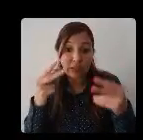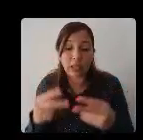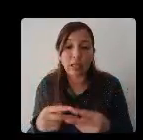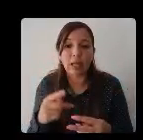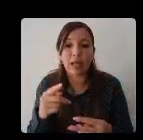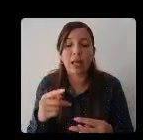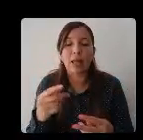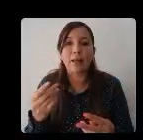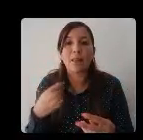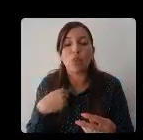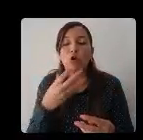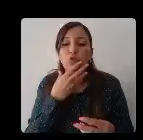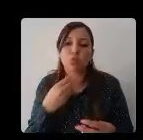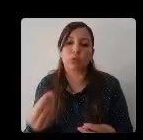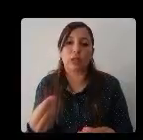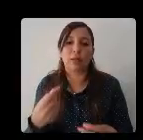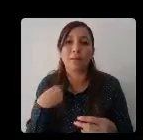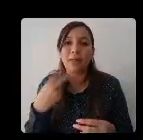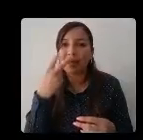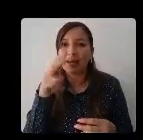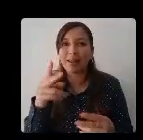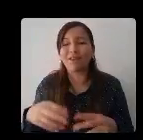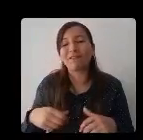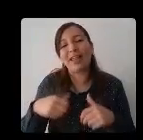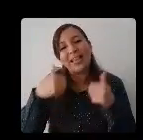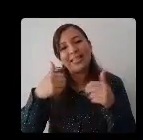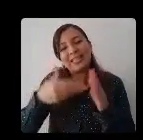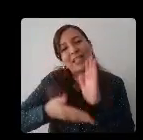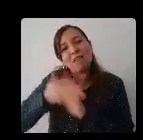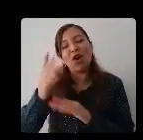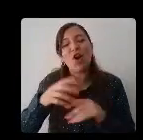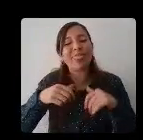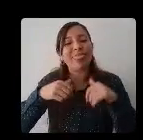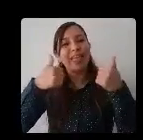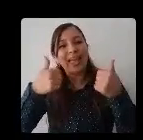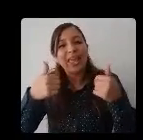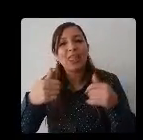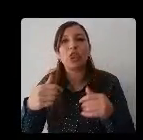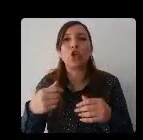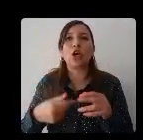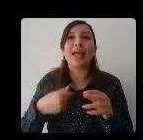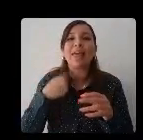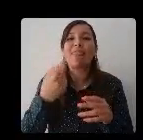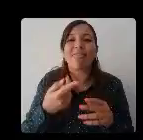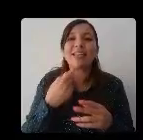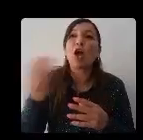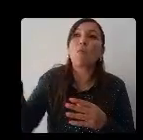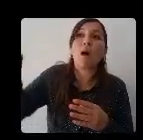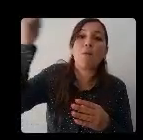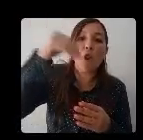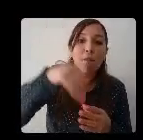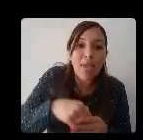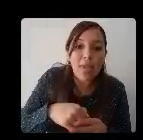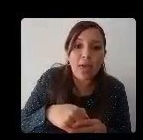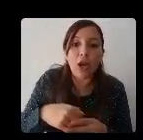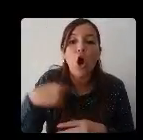a lograrlo, ¿no? Y mira, son desde el año 2012 hasta este año, han pasado muchos años. No es fácil,